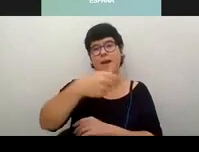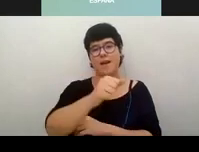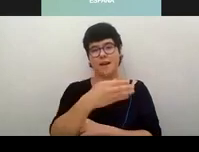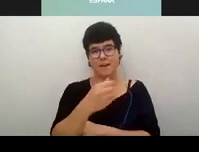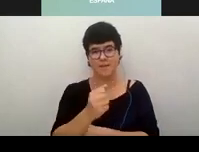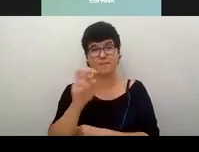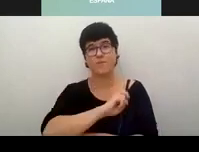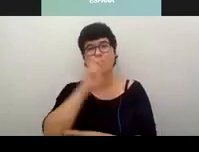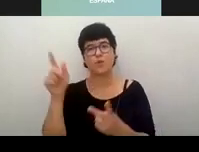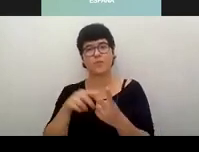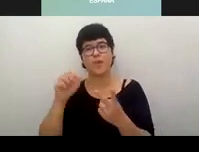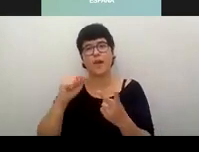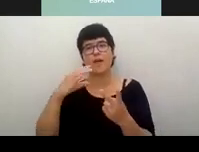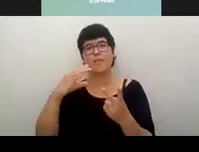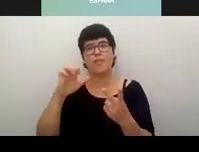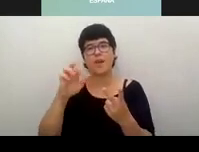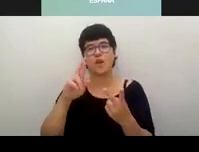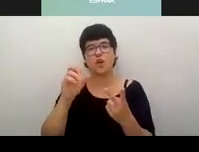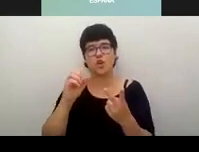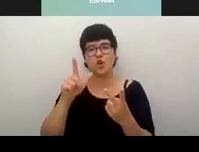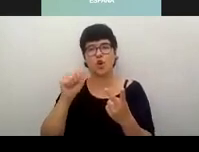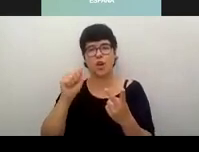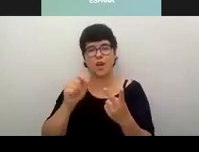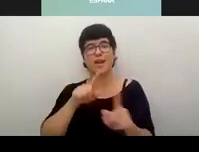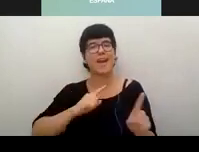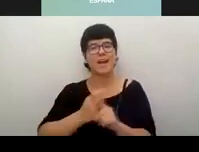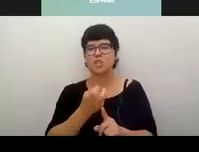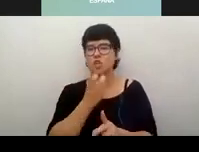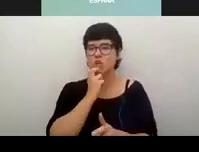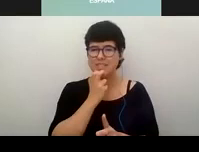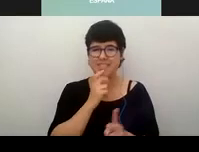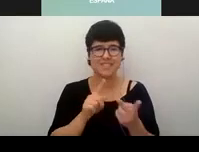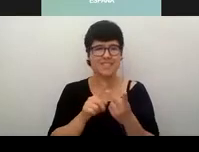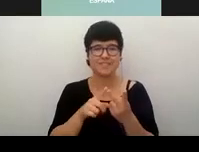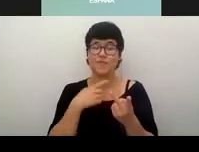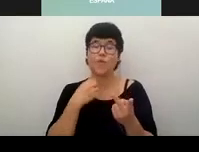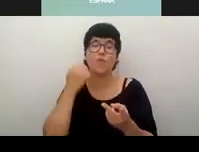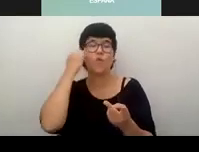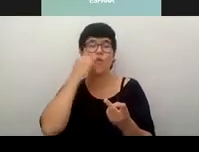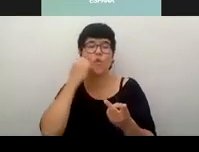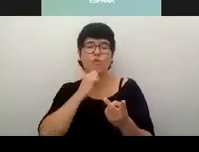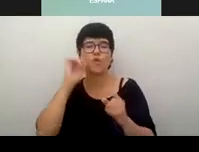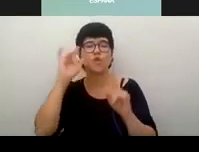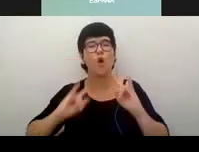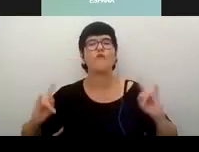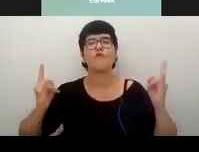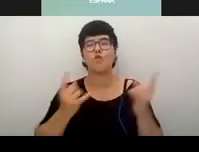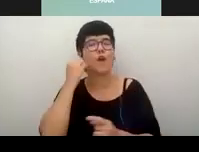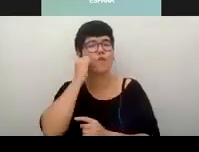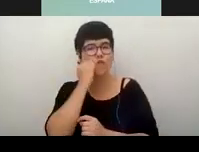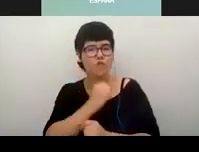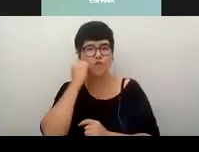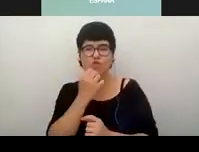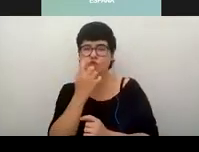como antioxidante hay muy pocas frutas del bosque, en este caso frutos rojos,